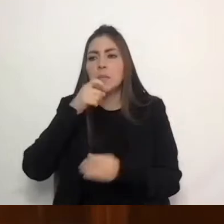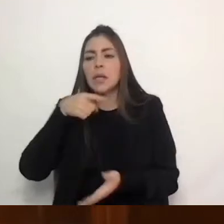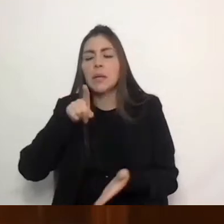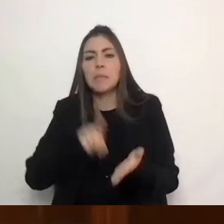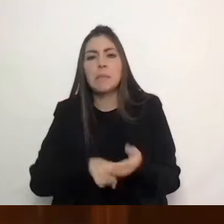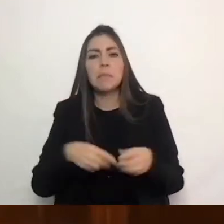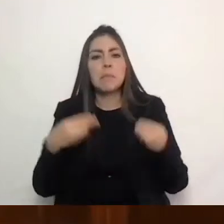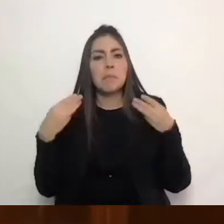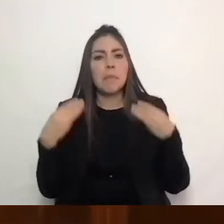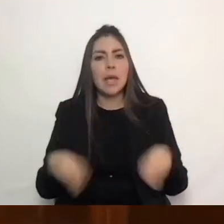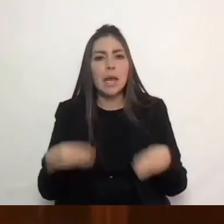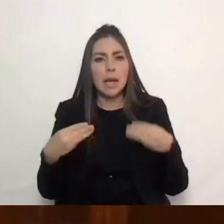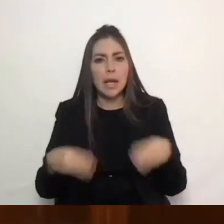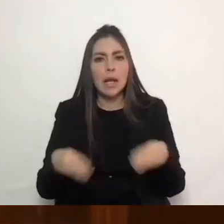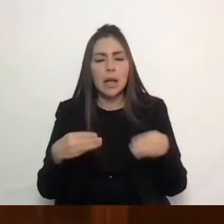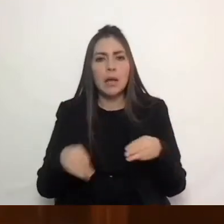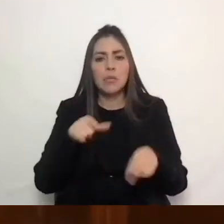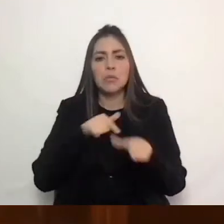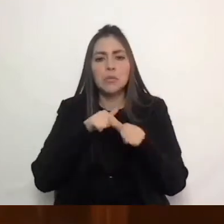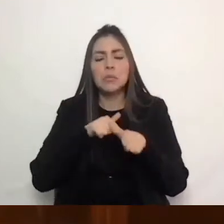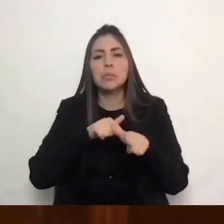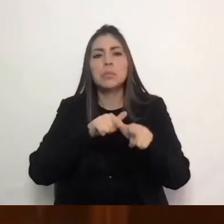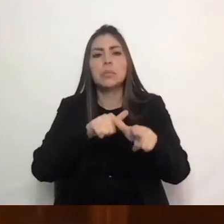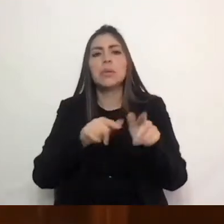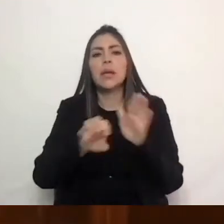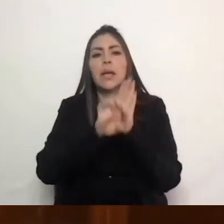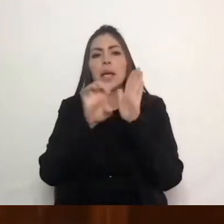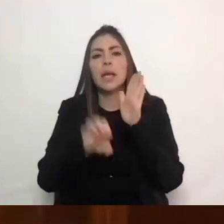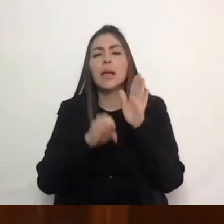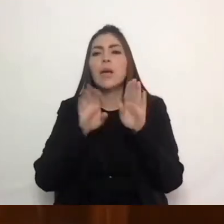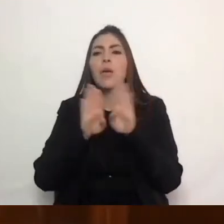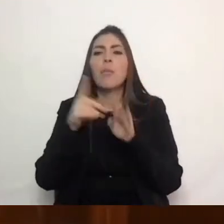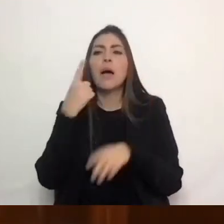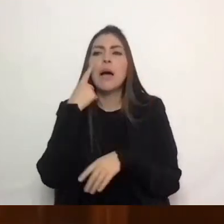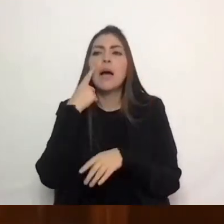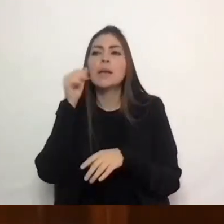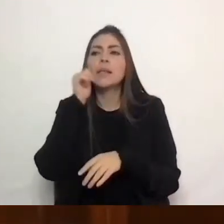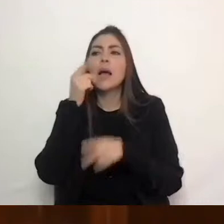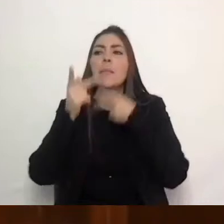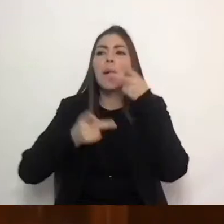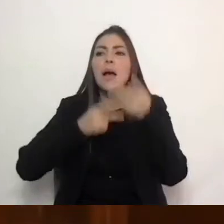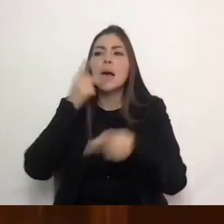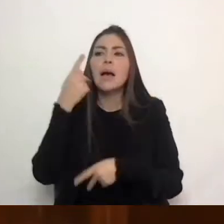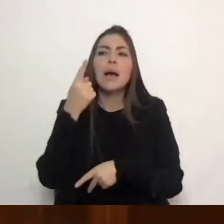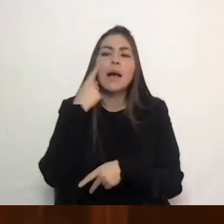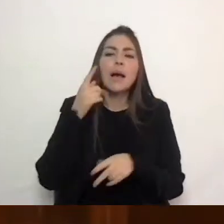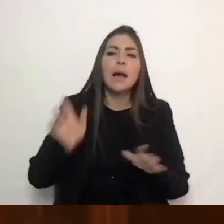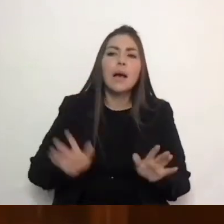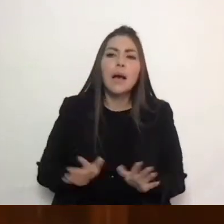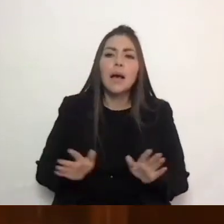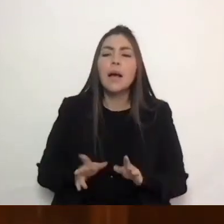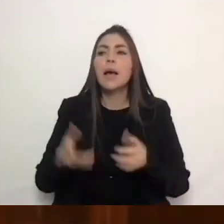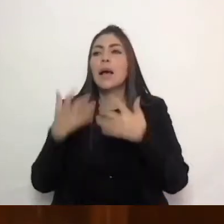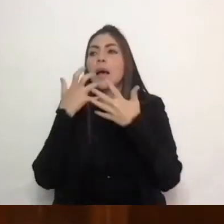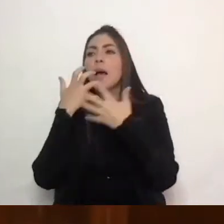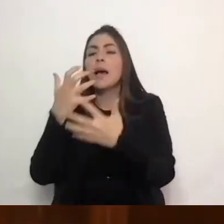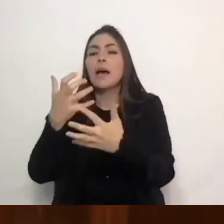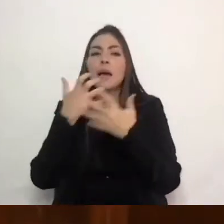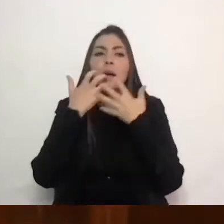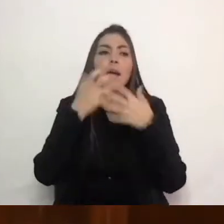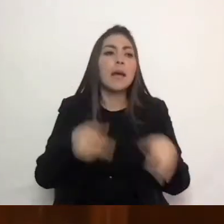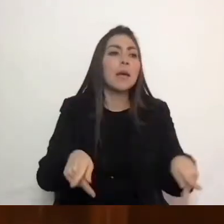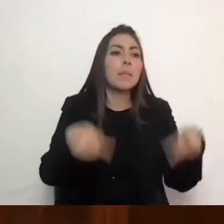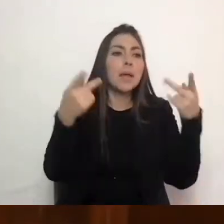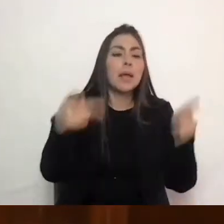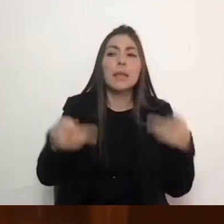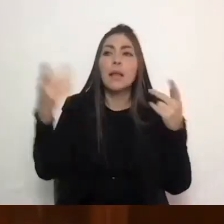conversado. Por ejemplo, hablamos de dichos, refranes, proverbios, de los pregoneros gritando a los locatarios para